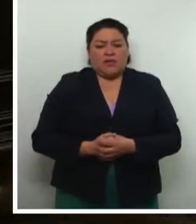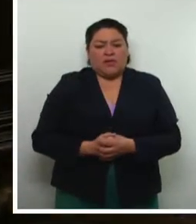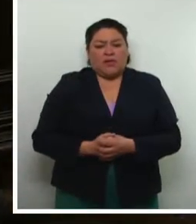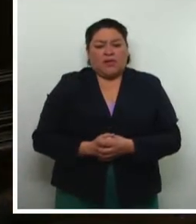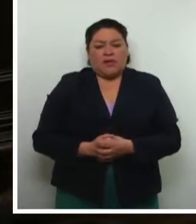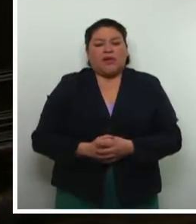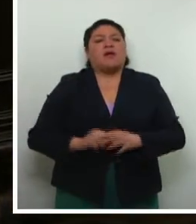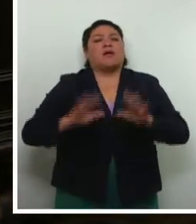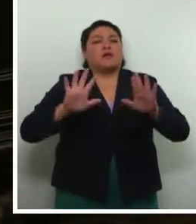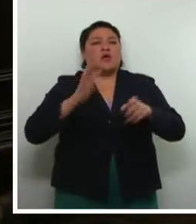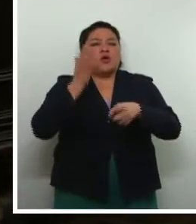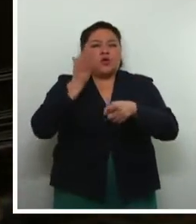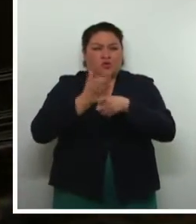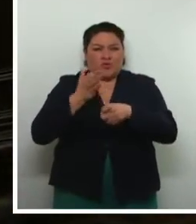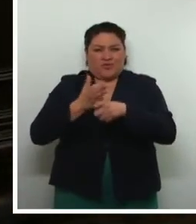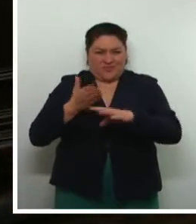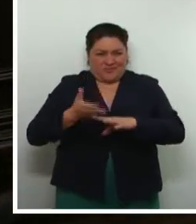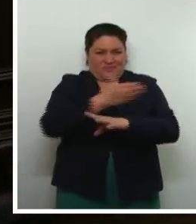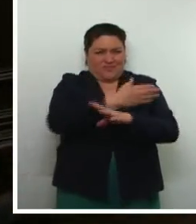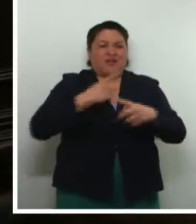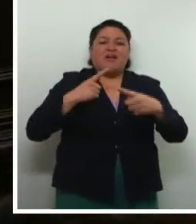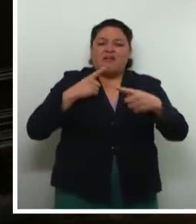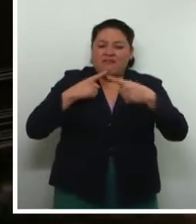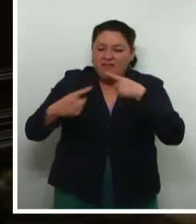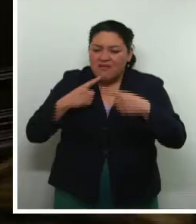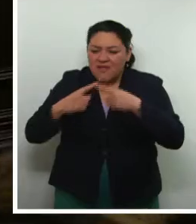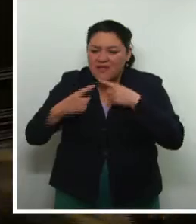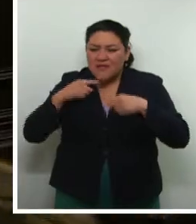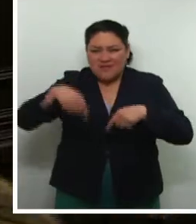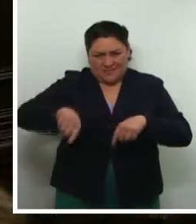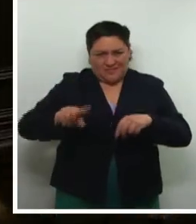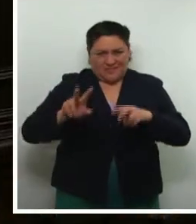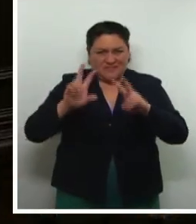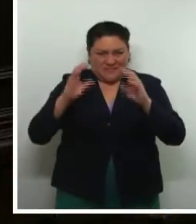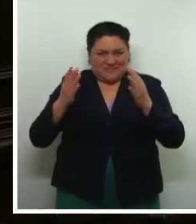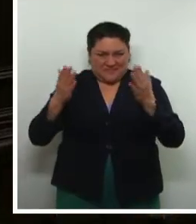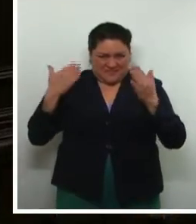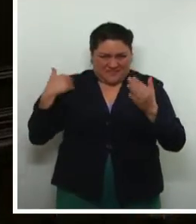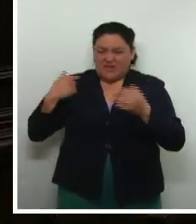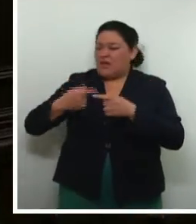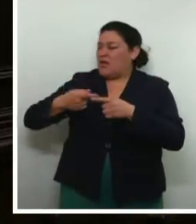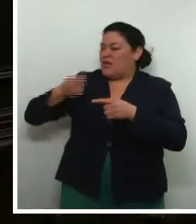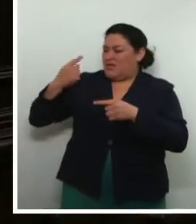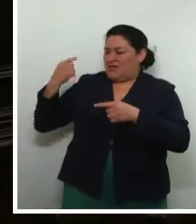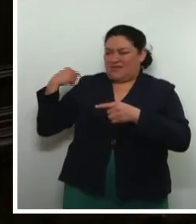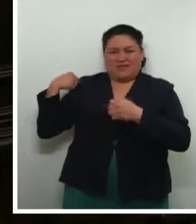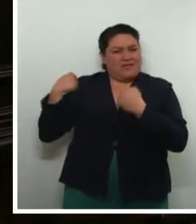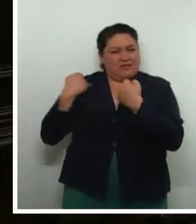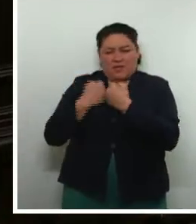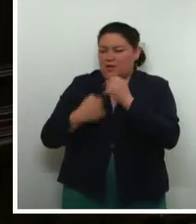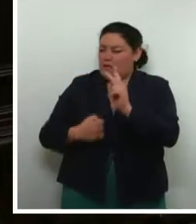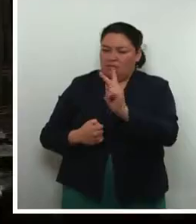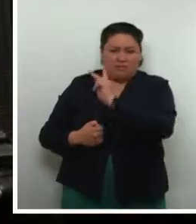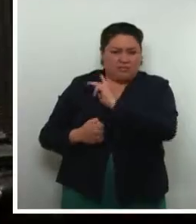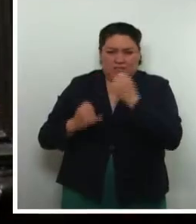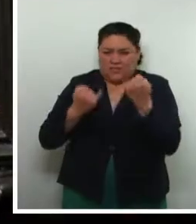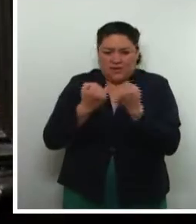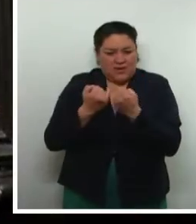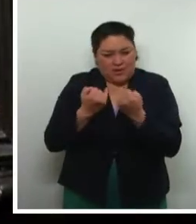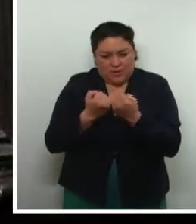La discusión que tuvimos ya en este mismo sentido, hace días, se estuvo